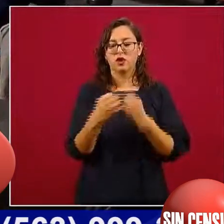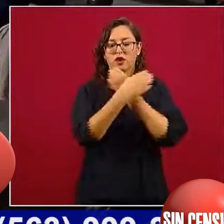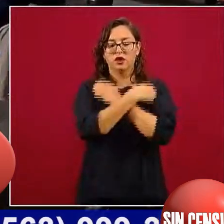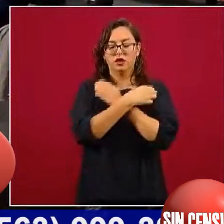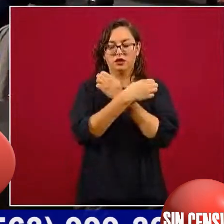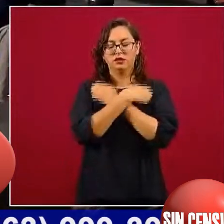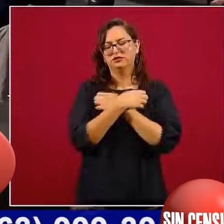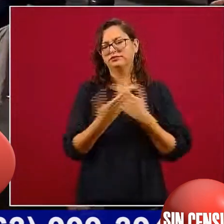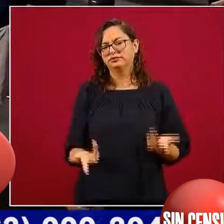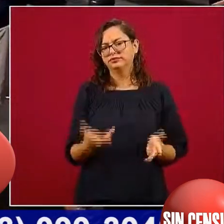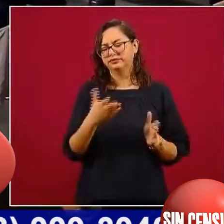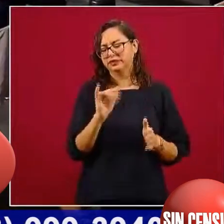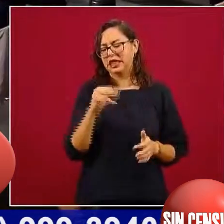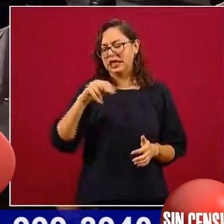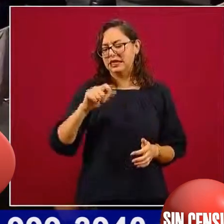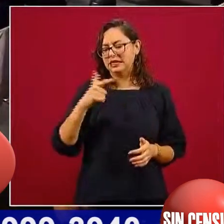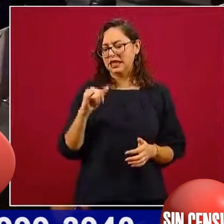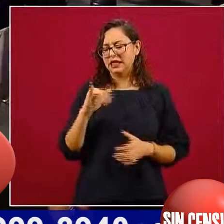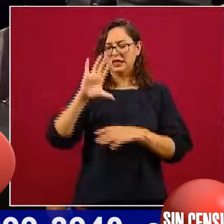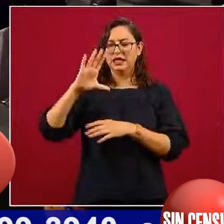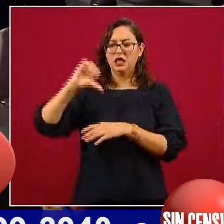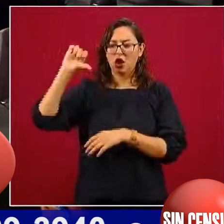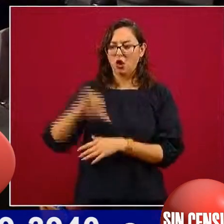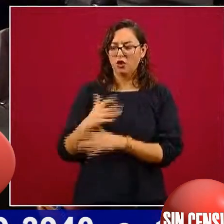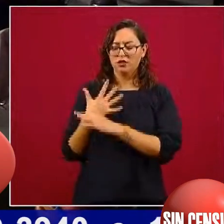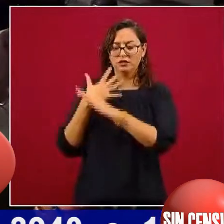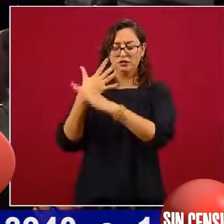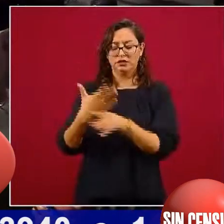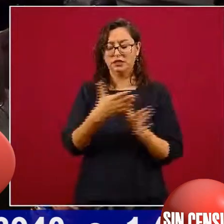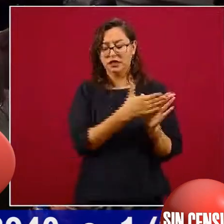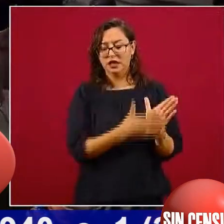segundo trimestre del Producto Interno Bruto es de